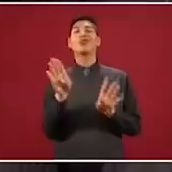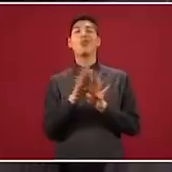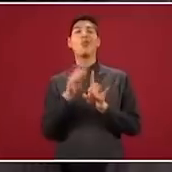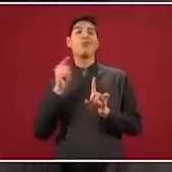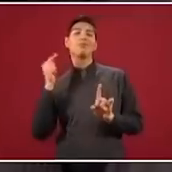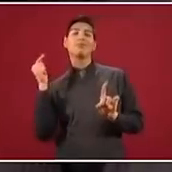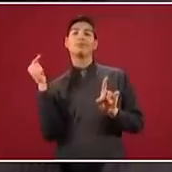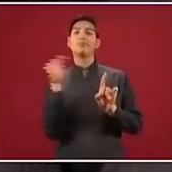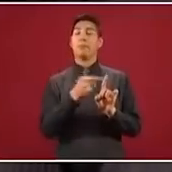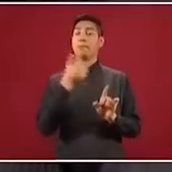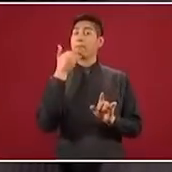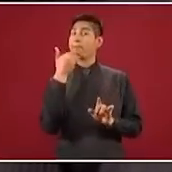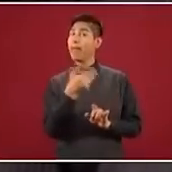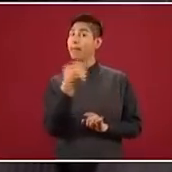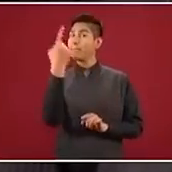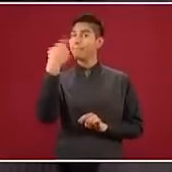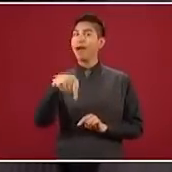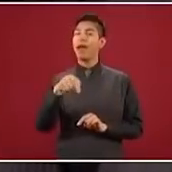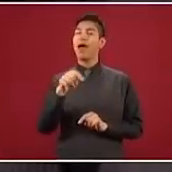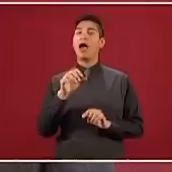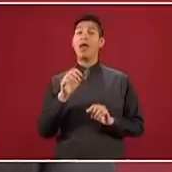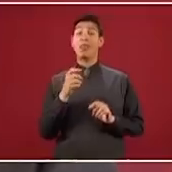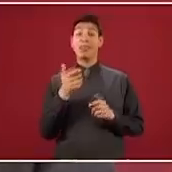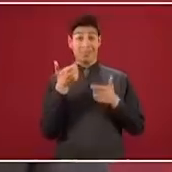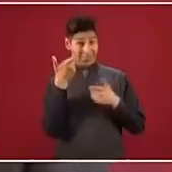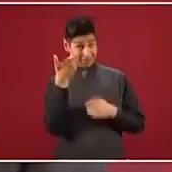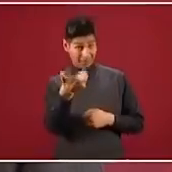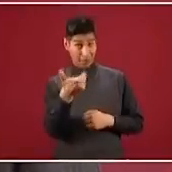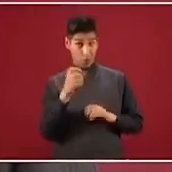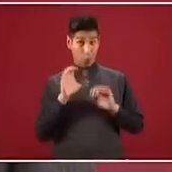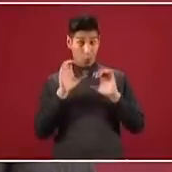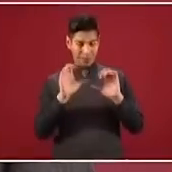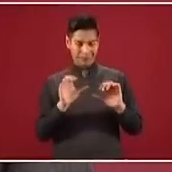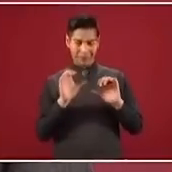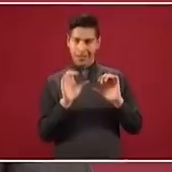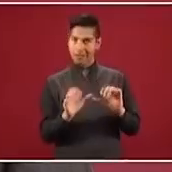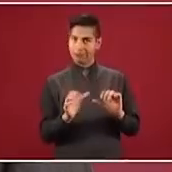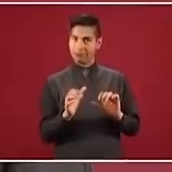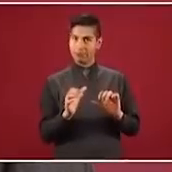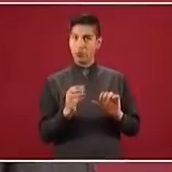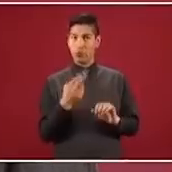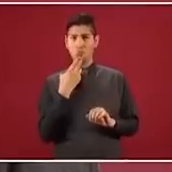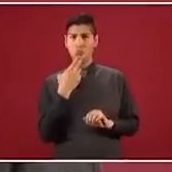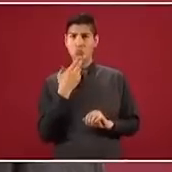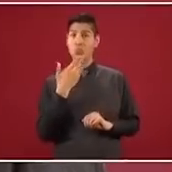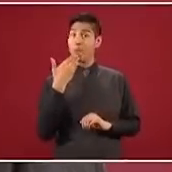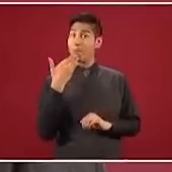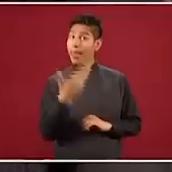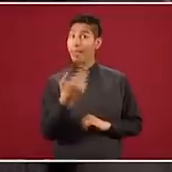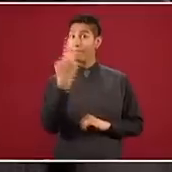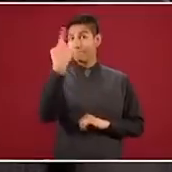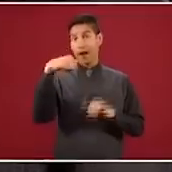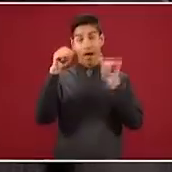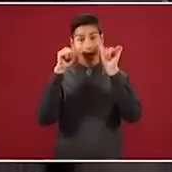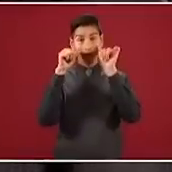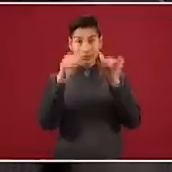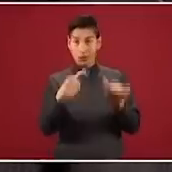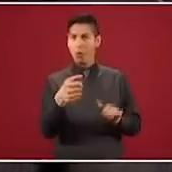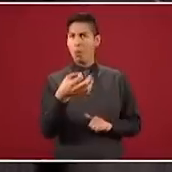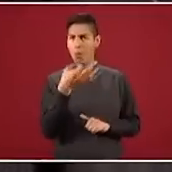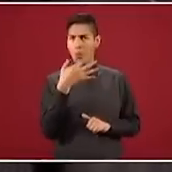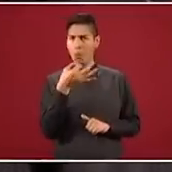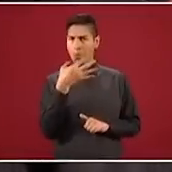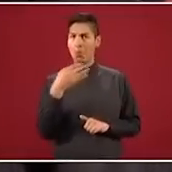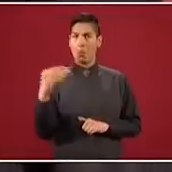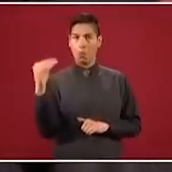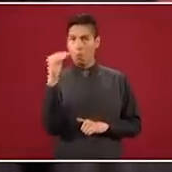que se van a destinar para garantizar atención médica y medicamentos gratuitos. Lo